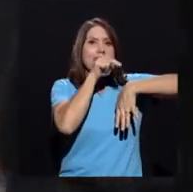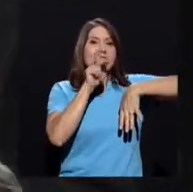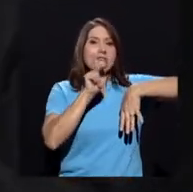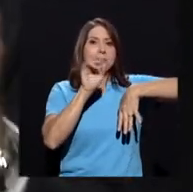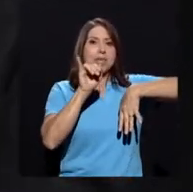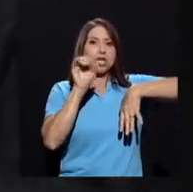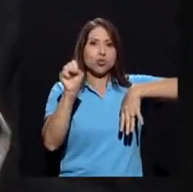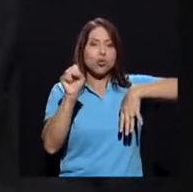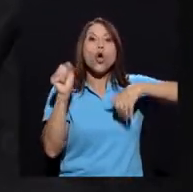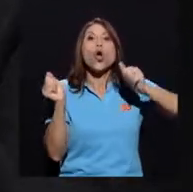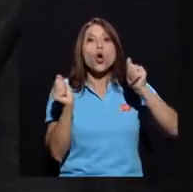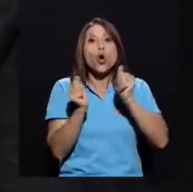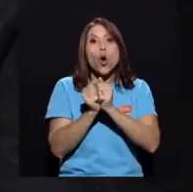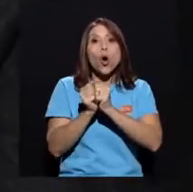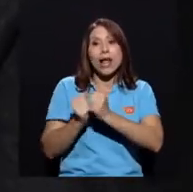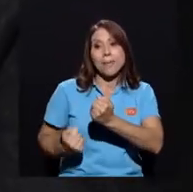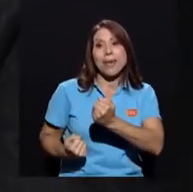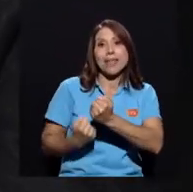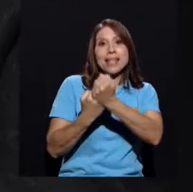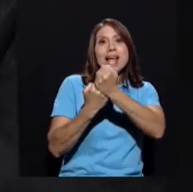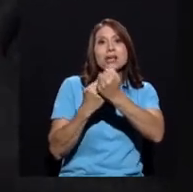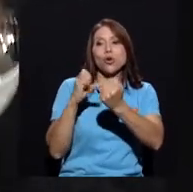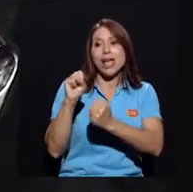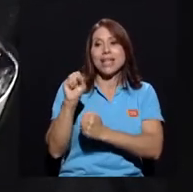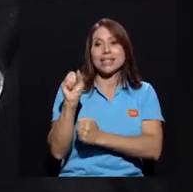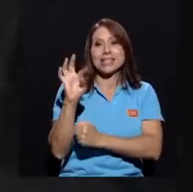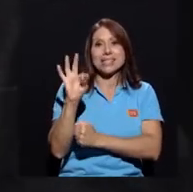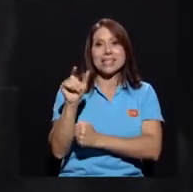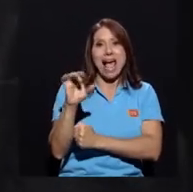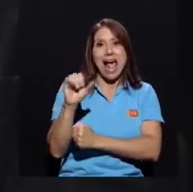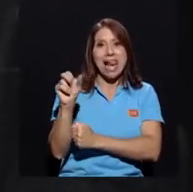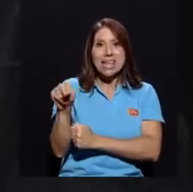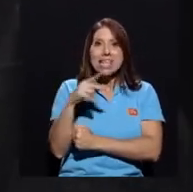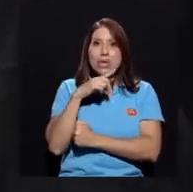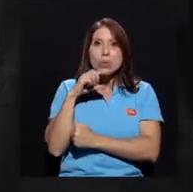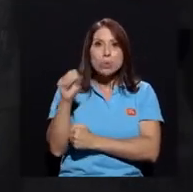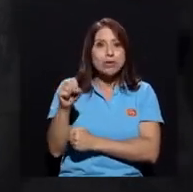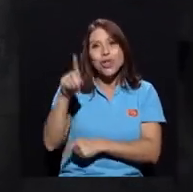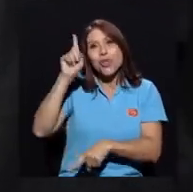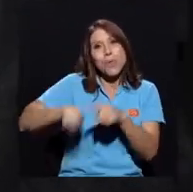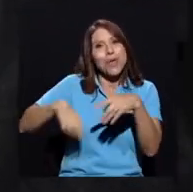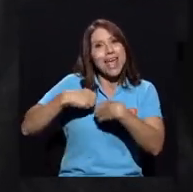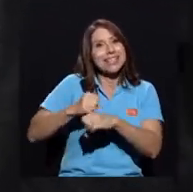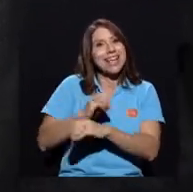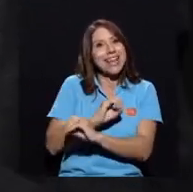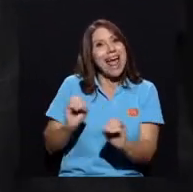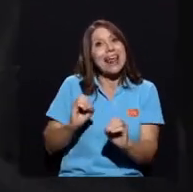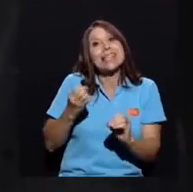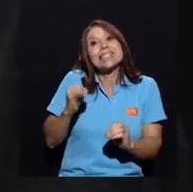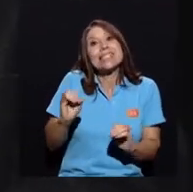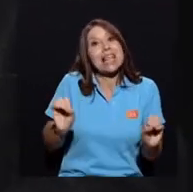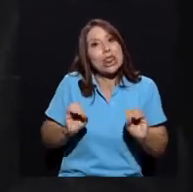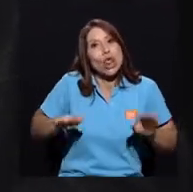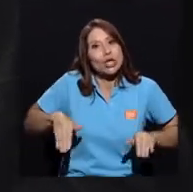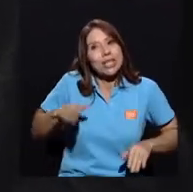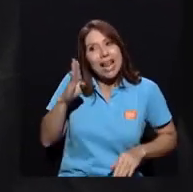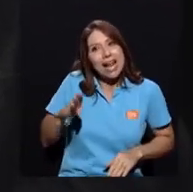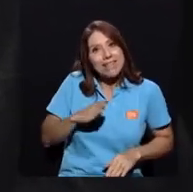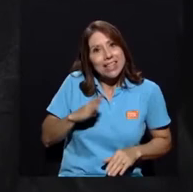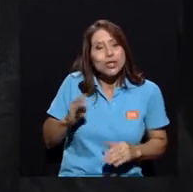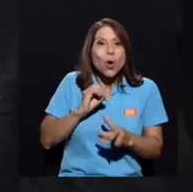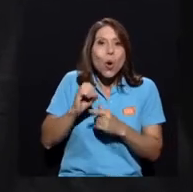Stalin. Nada se hubiera podido hacer en ese mundo, en aquel momento geopolítico, si no se tenía la bendición cuando menos y el apoyo cuando